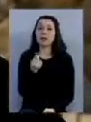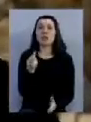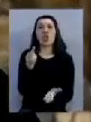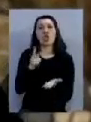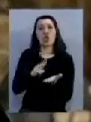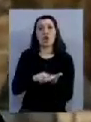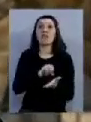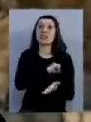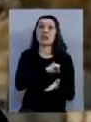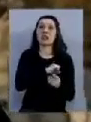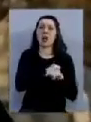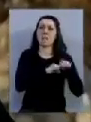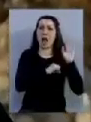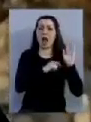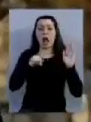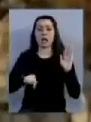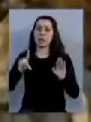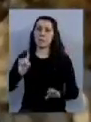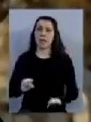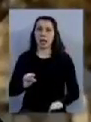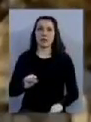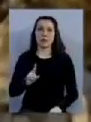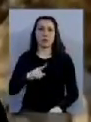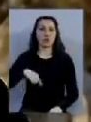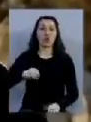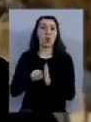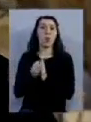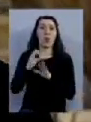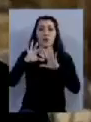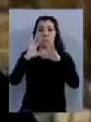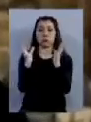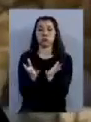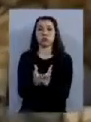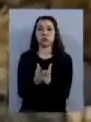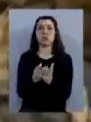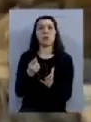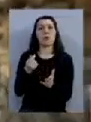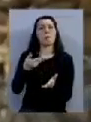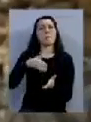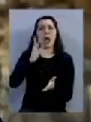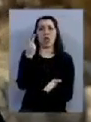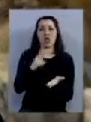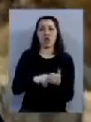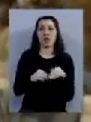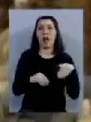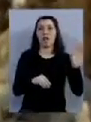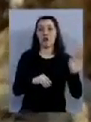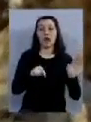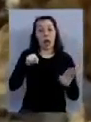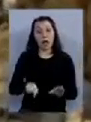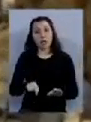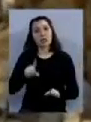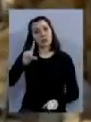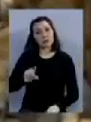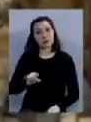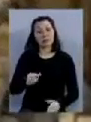doble de Santiago que la Caracas. Todos los modelos nuevos de pantalla están todos más el precio más del doble. Que acá, las